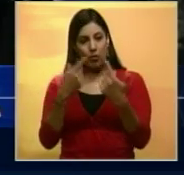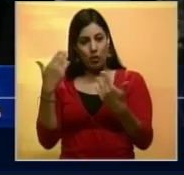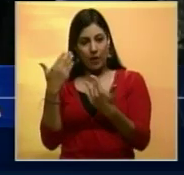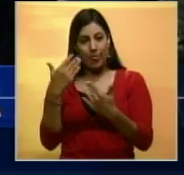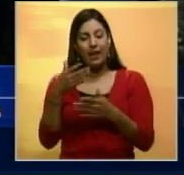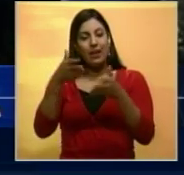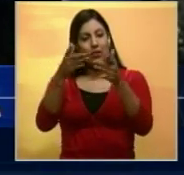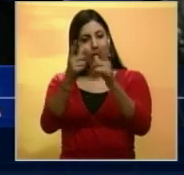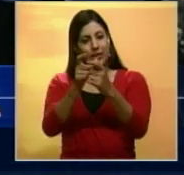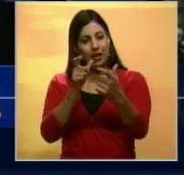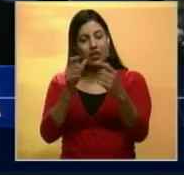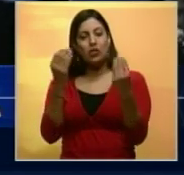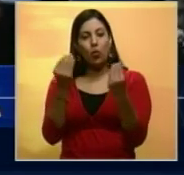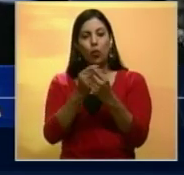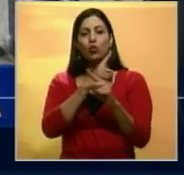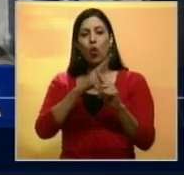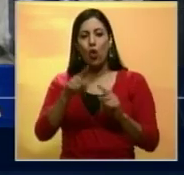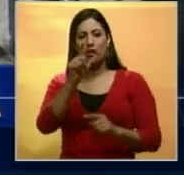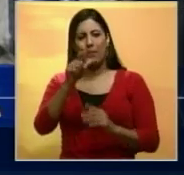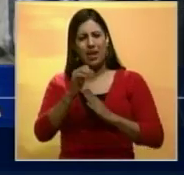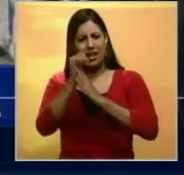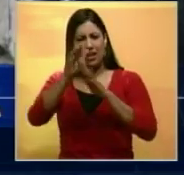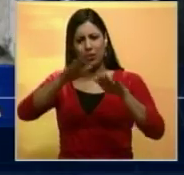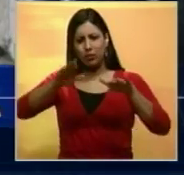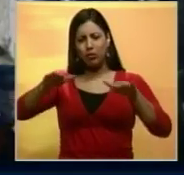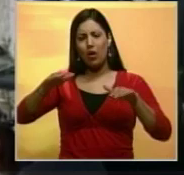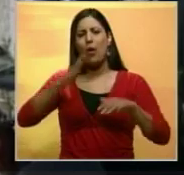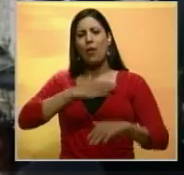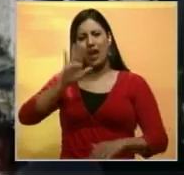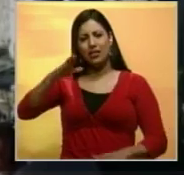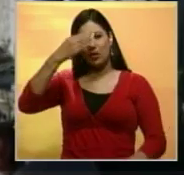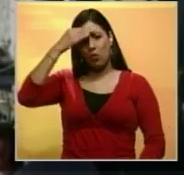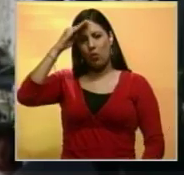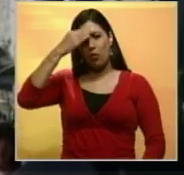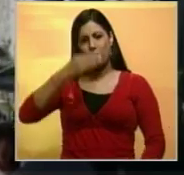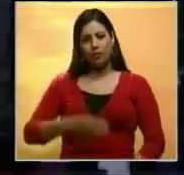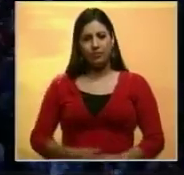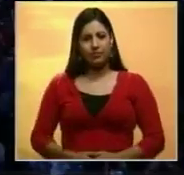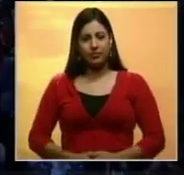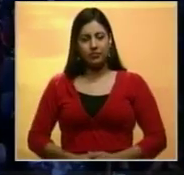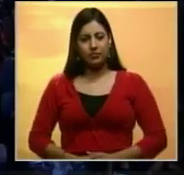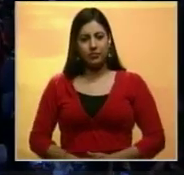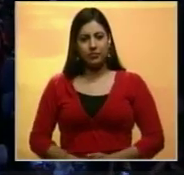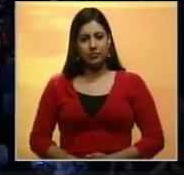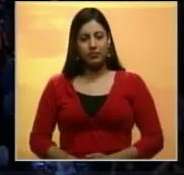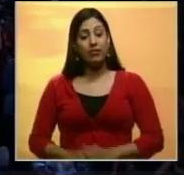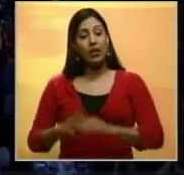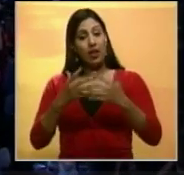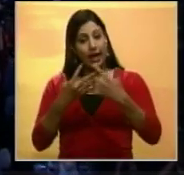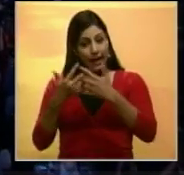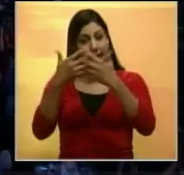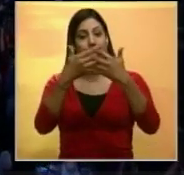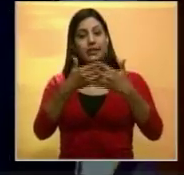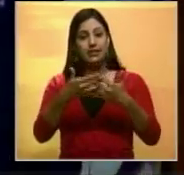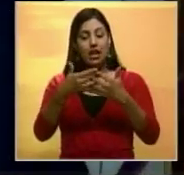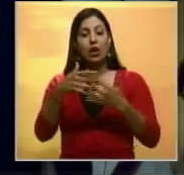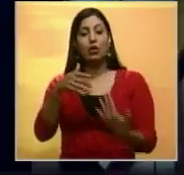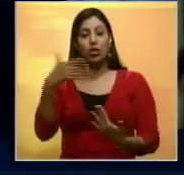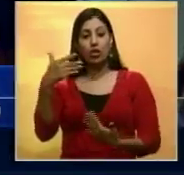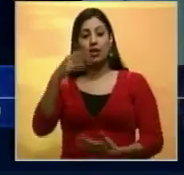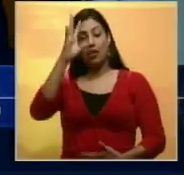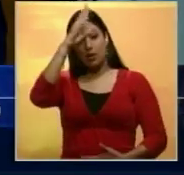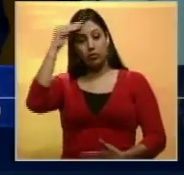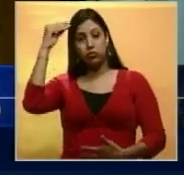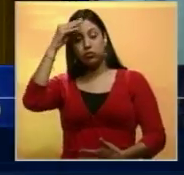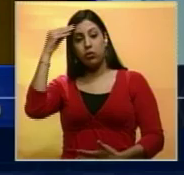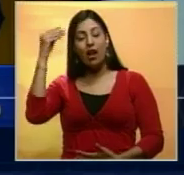donde reposan junto a los de otros líderes y mártires cubanos. En Estados Unidos, el republicano